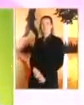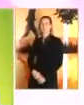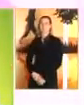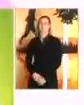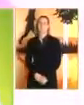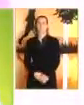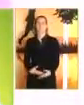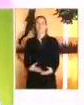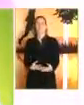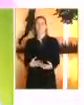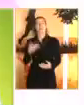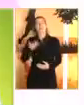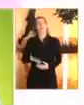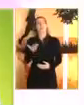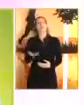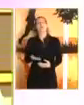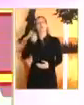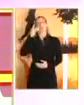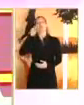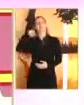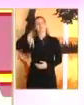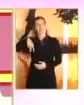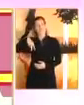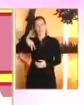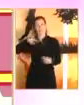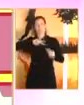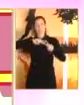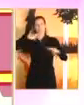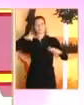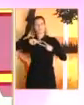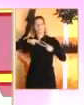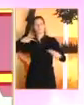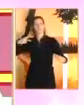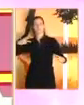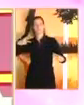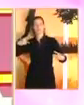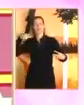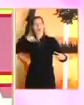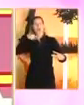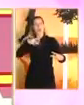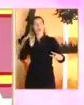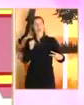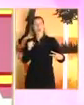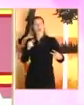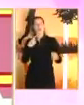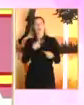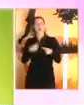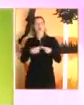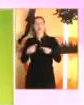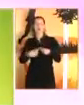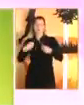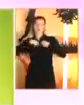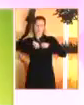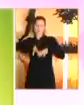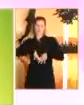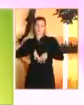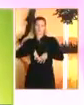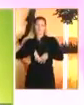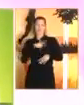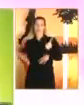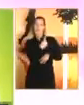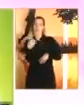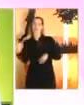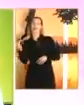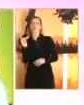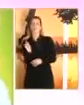Tenemos en cuenta que el ADN es el código genético donde está escrito todo lo que somos nosotros, lo que es el ser humano y lo que son todos los